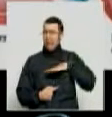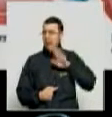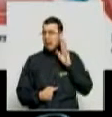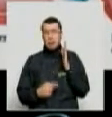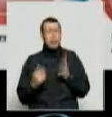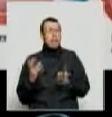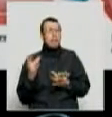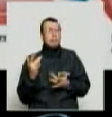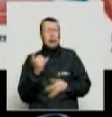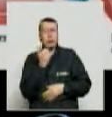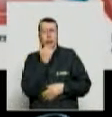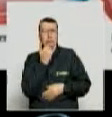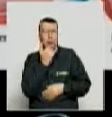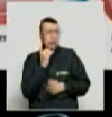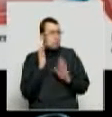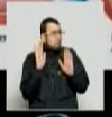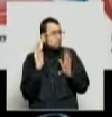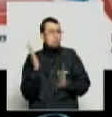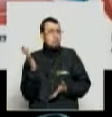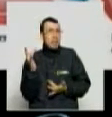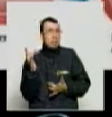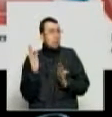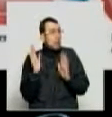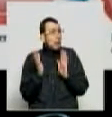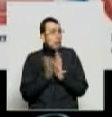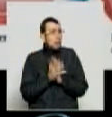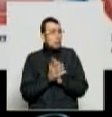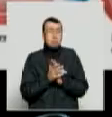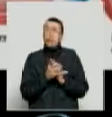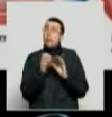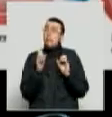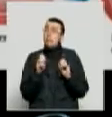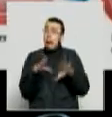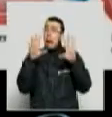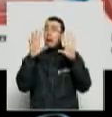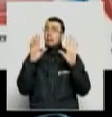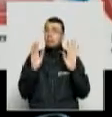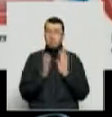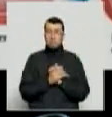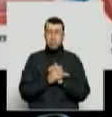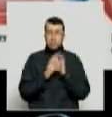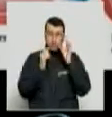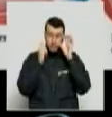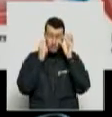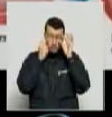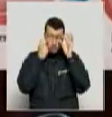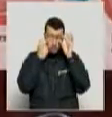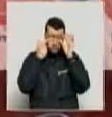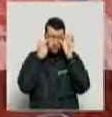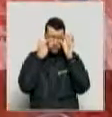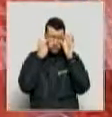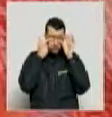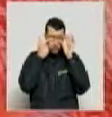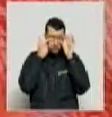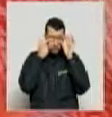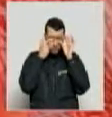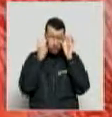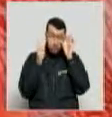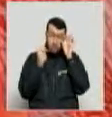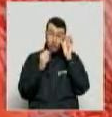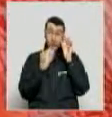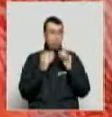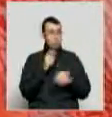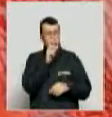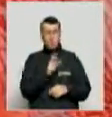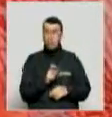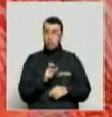ver qué pasa. La gente dice, voy a esperar el milagrito. Y resulta que de pronto le tocó salir corriendo a